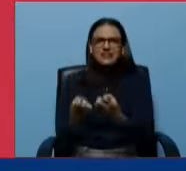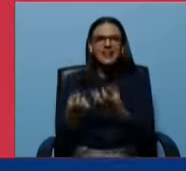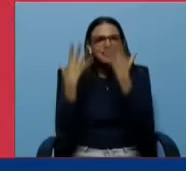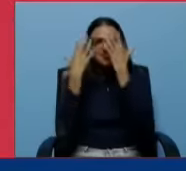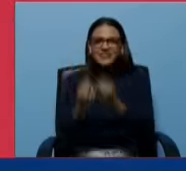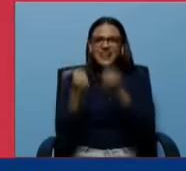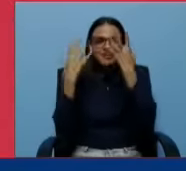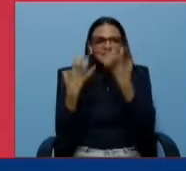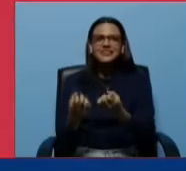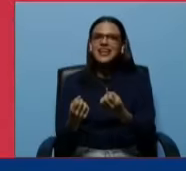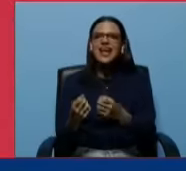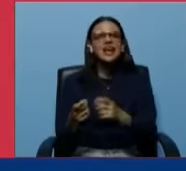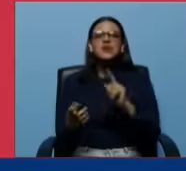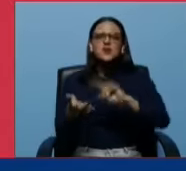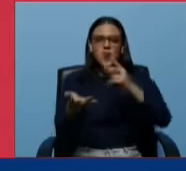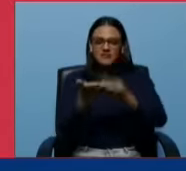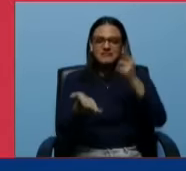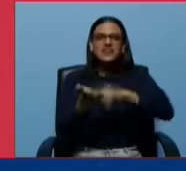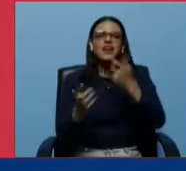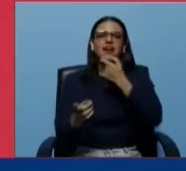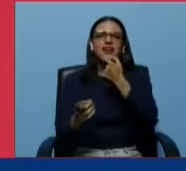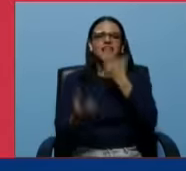dries. Very dries.